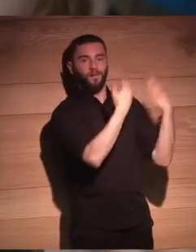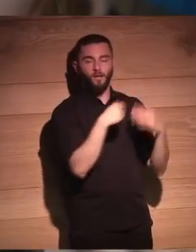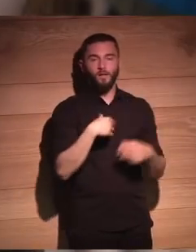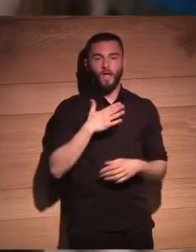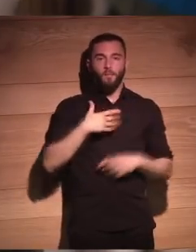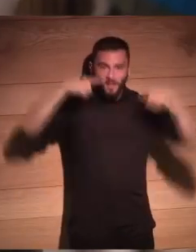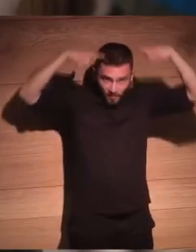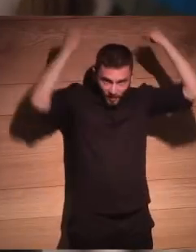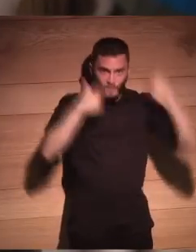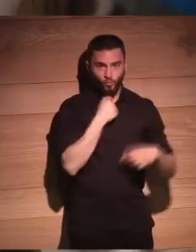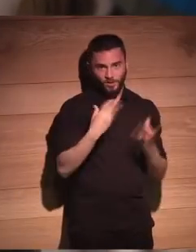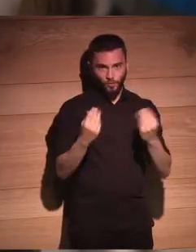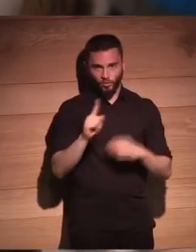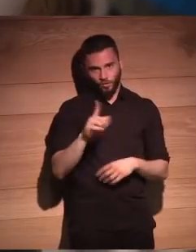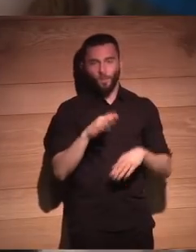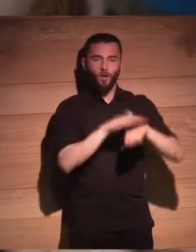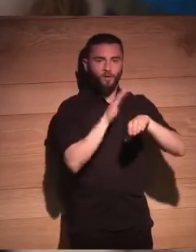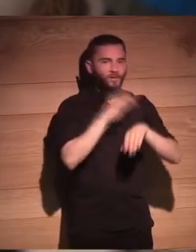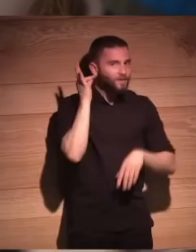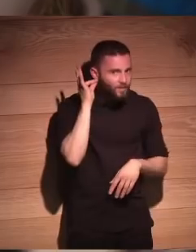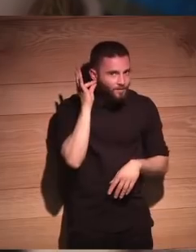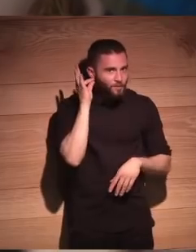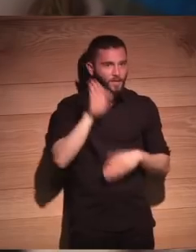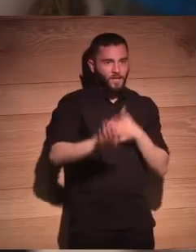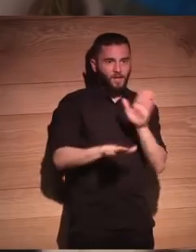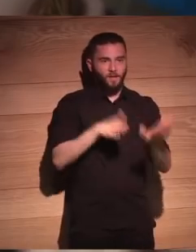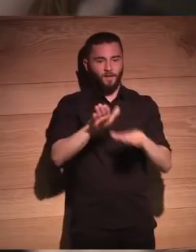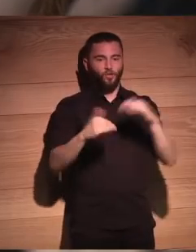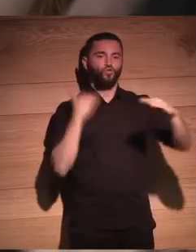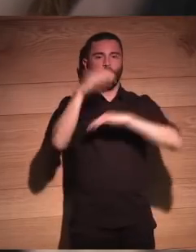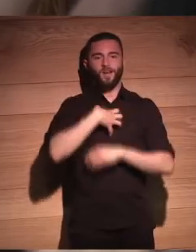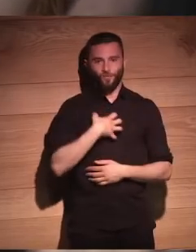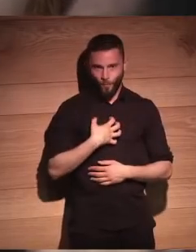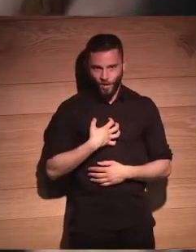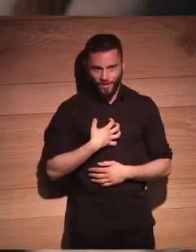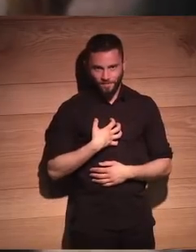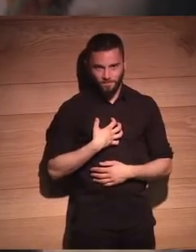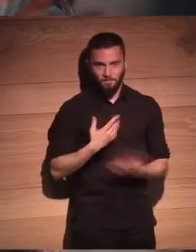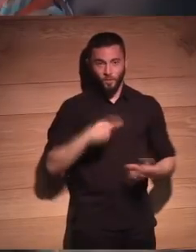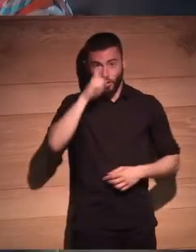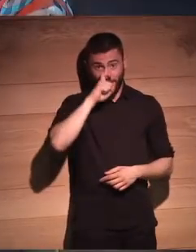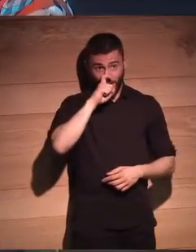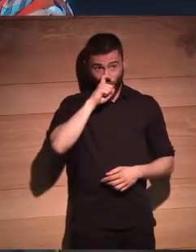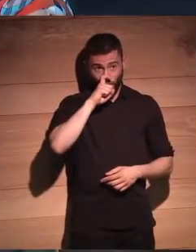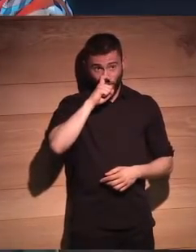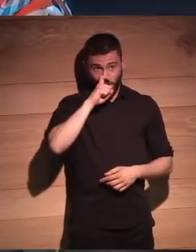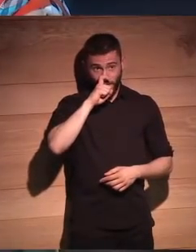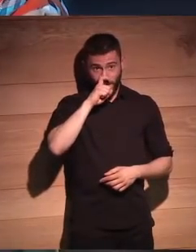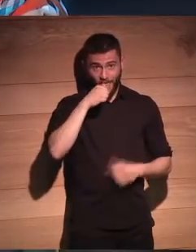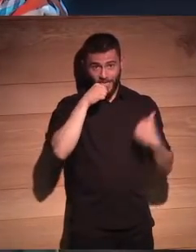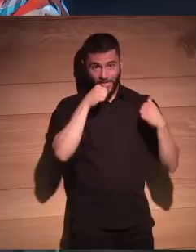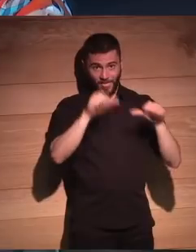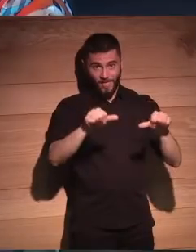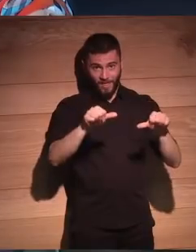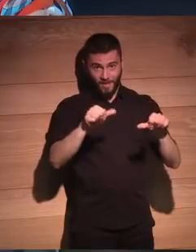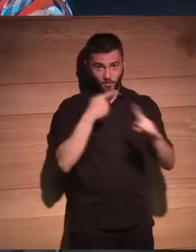gusta demasiado, pero su Catwoman y su Pingüino siguen siendo insuperables. Son magníficos. Voy a recordar que tenemos una etiqueta tanto para los que